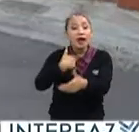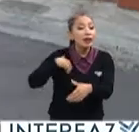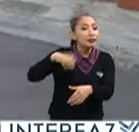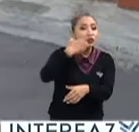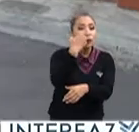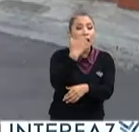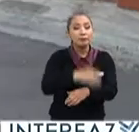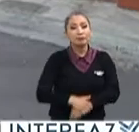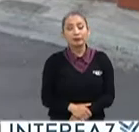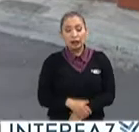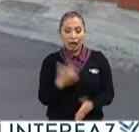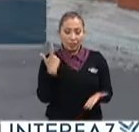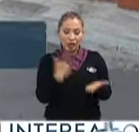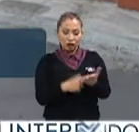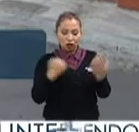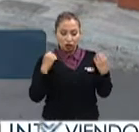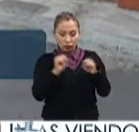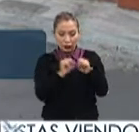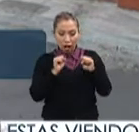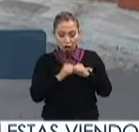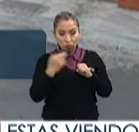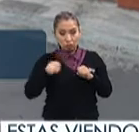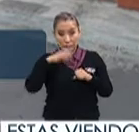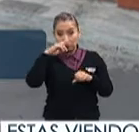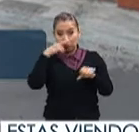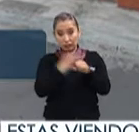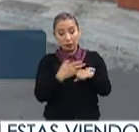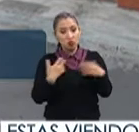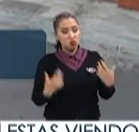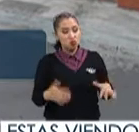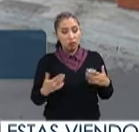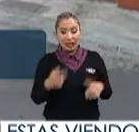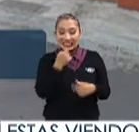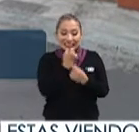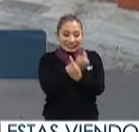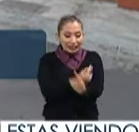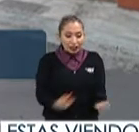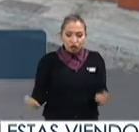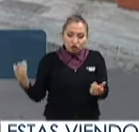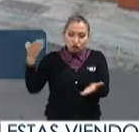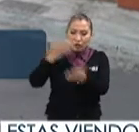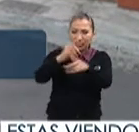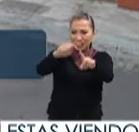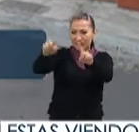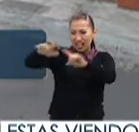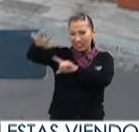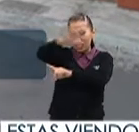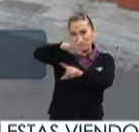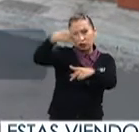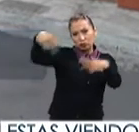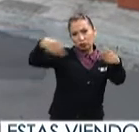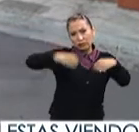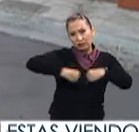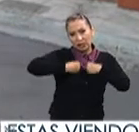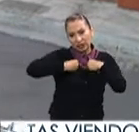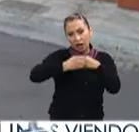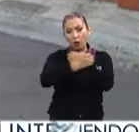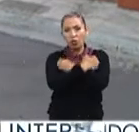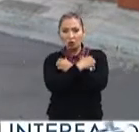escolar? En el aula es una gran responsabilidad. Los niños llegan de diversos contextos